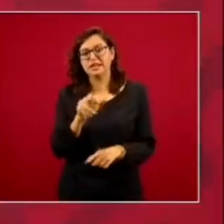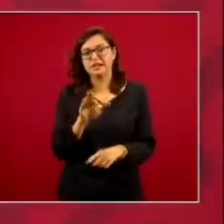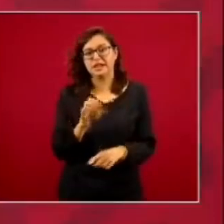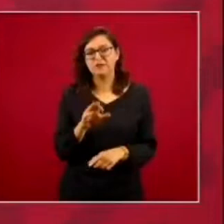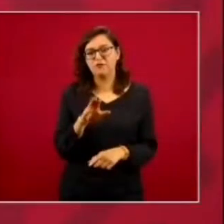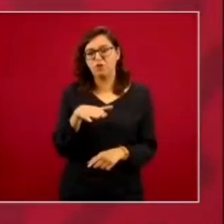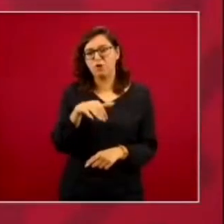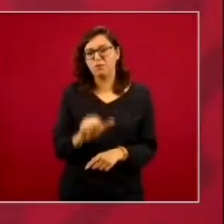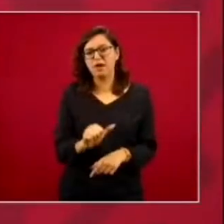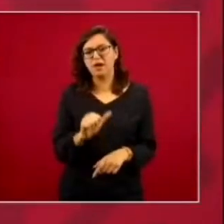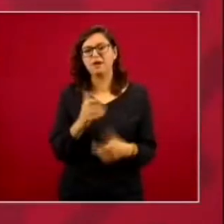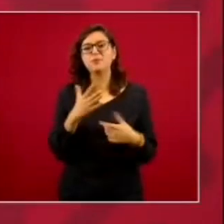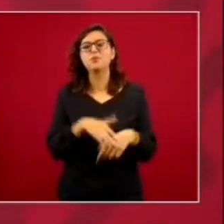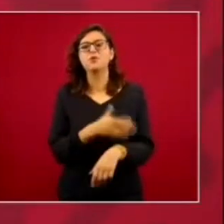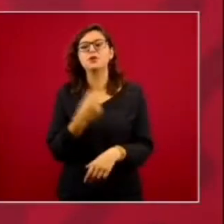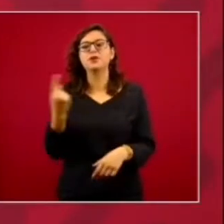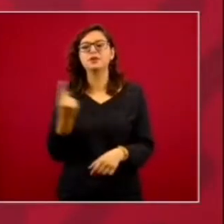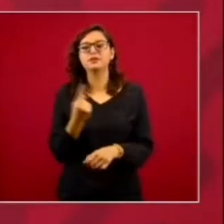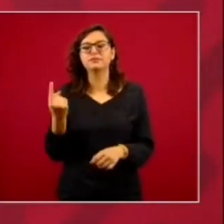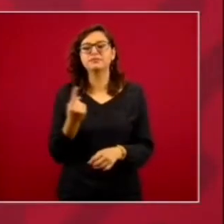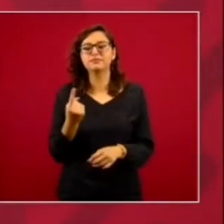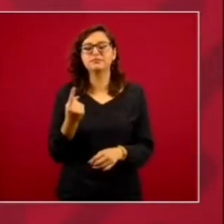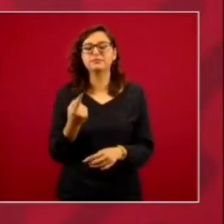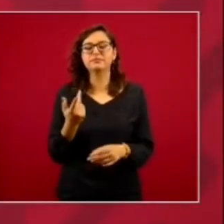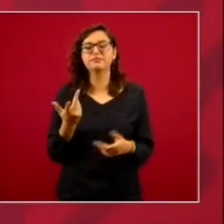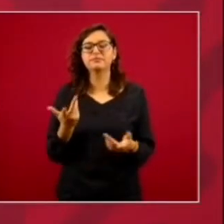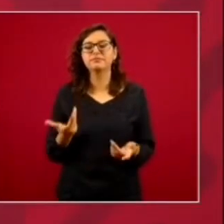Porque es como